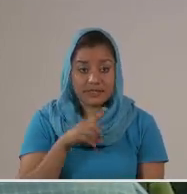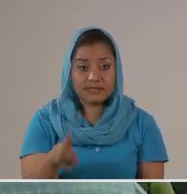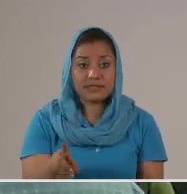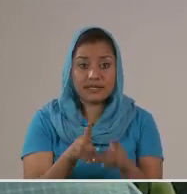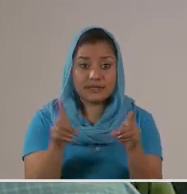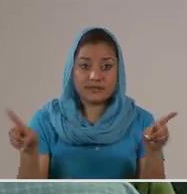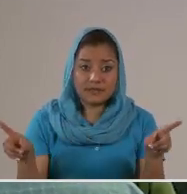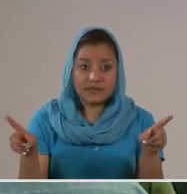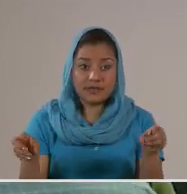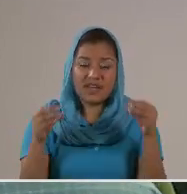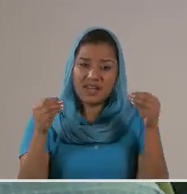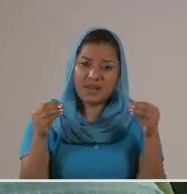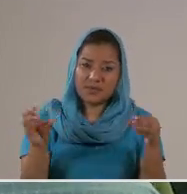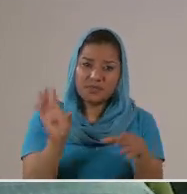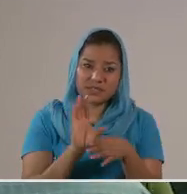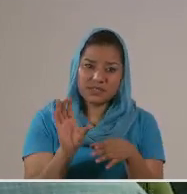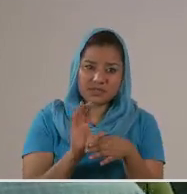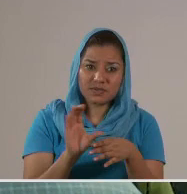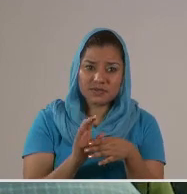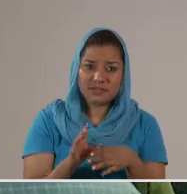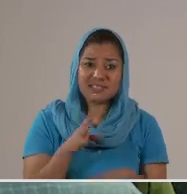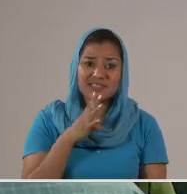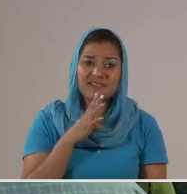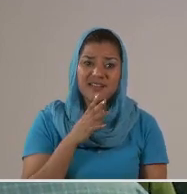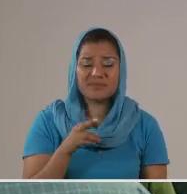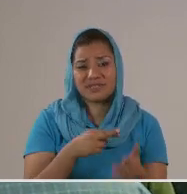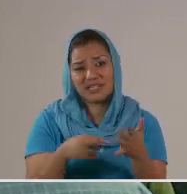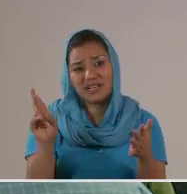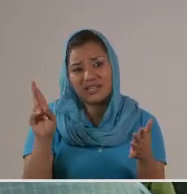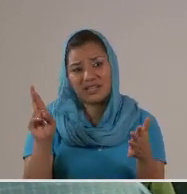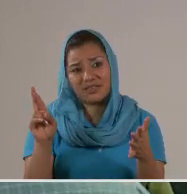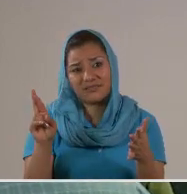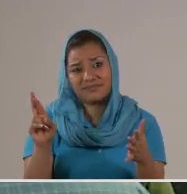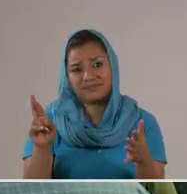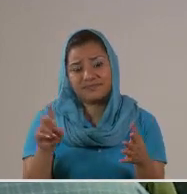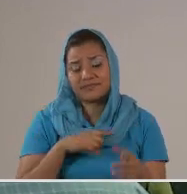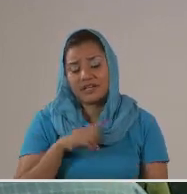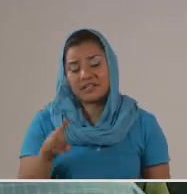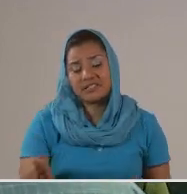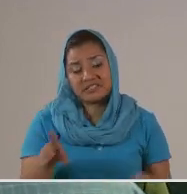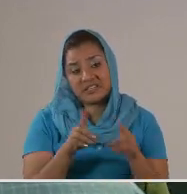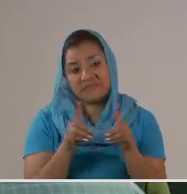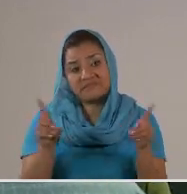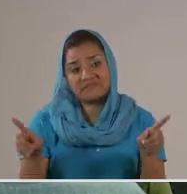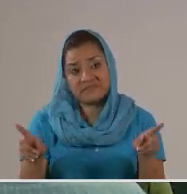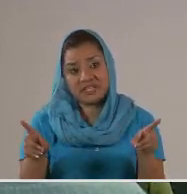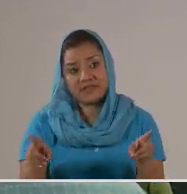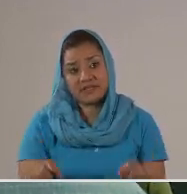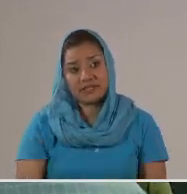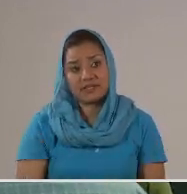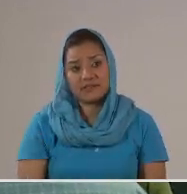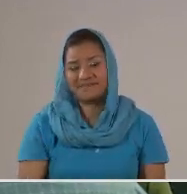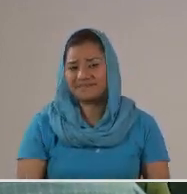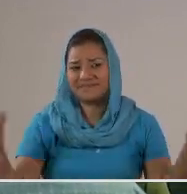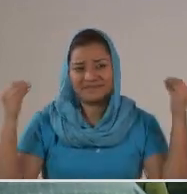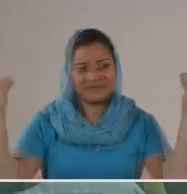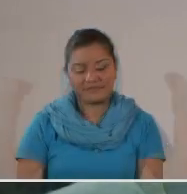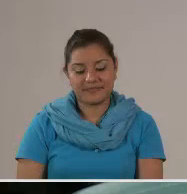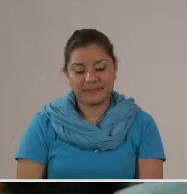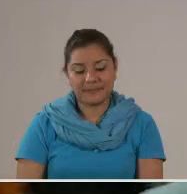en muchos aspectos si hablamos de religiosos de religión está dividida pero tremendamente